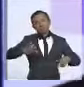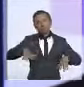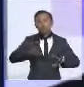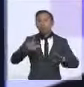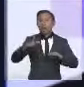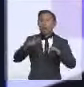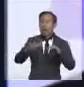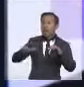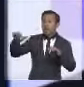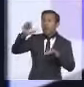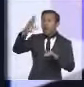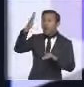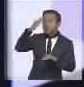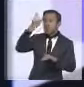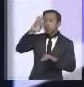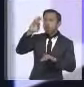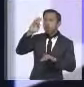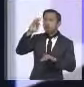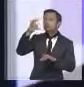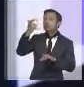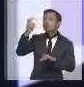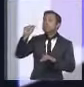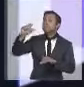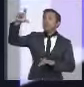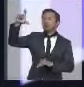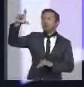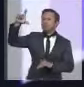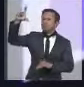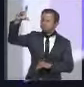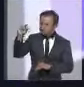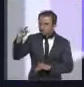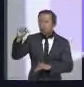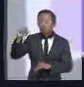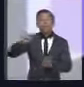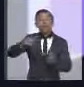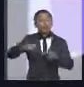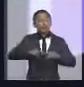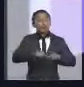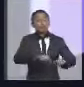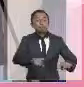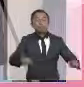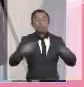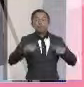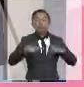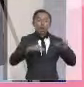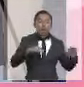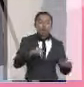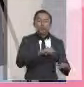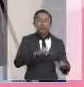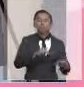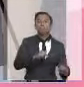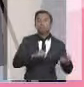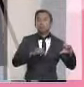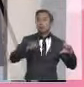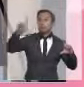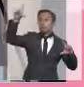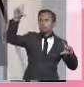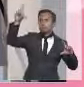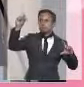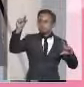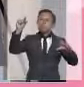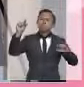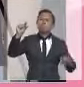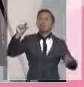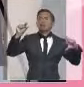porque vamos a aumentar los sueldos de los de abajo. Y si esto es ser populista, que me apunten en la lista. Vamos